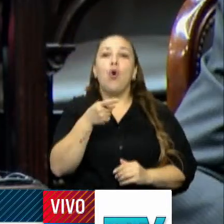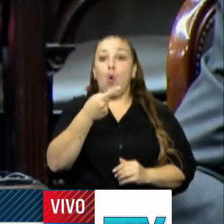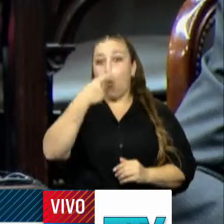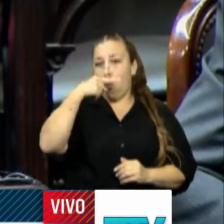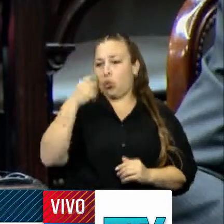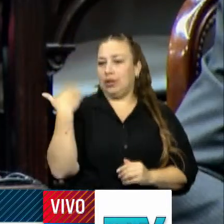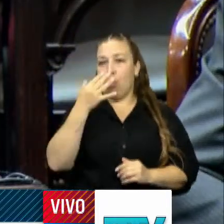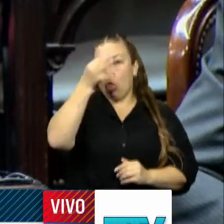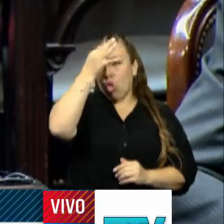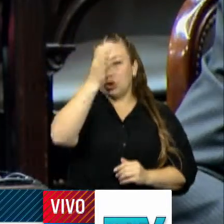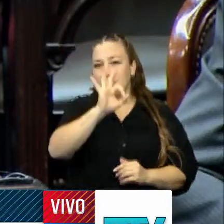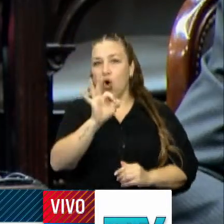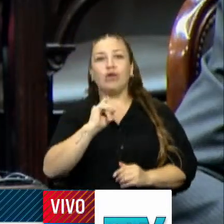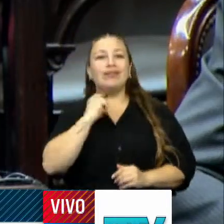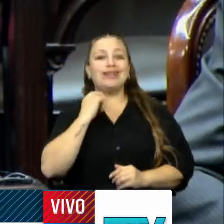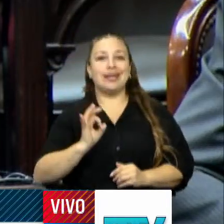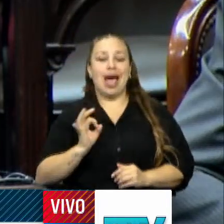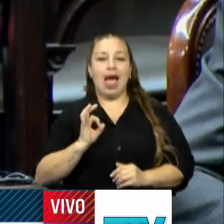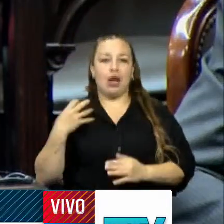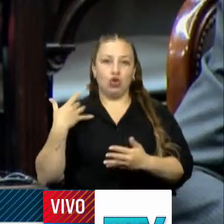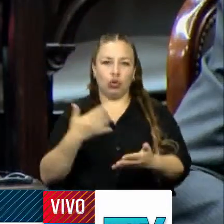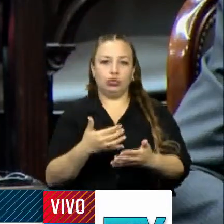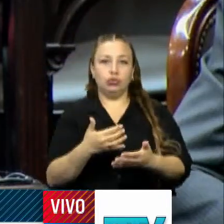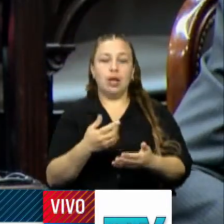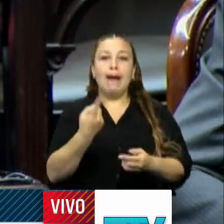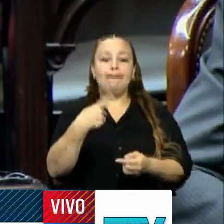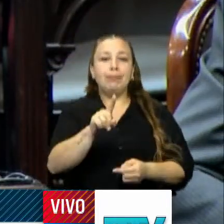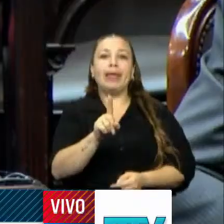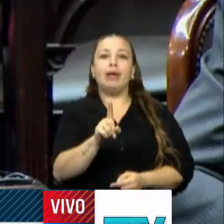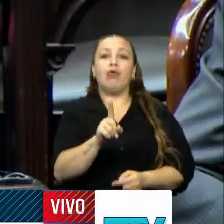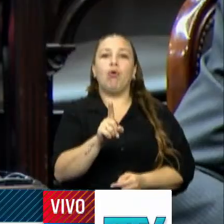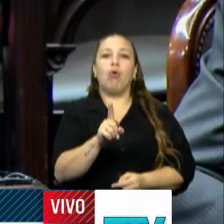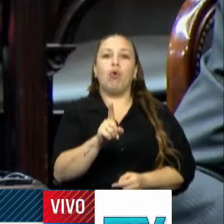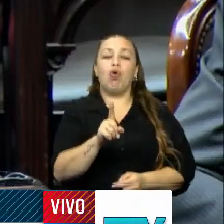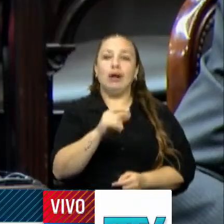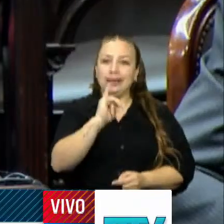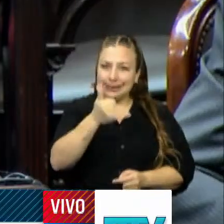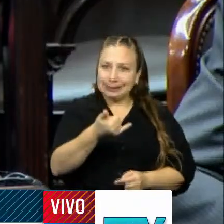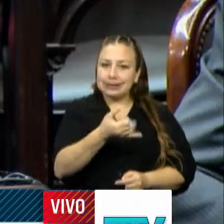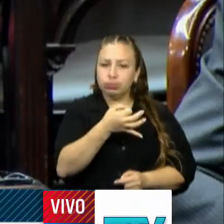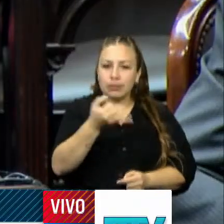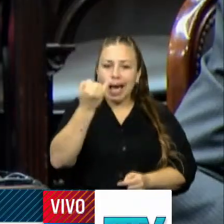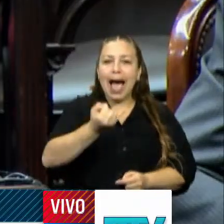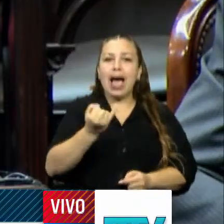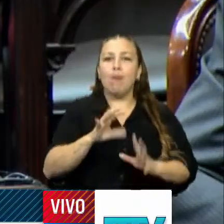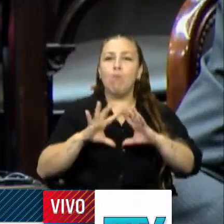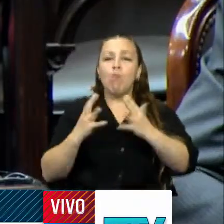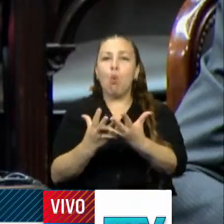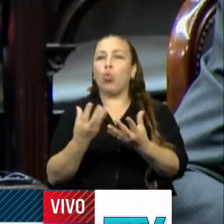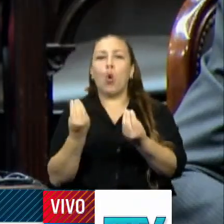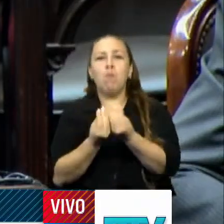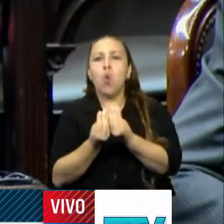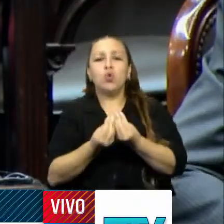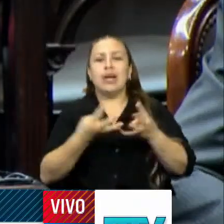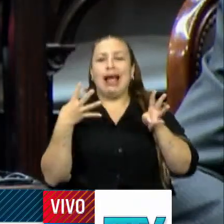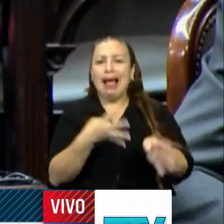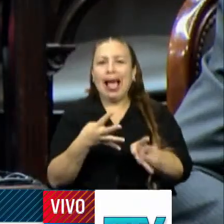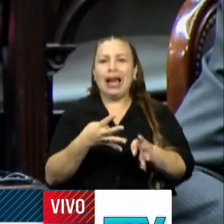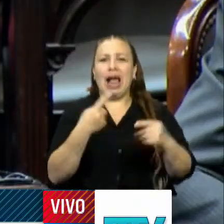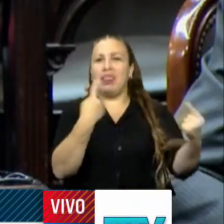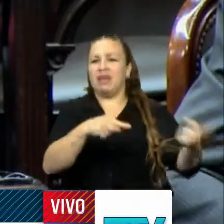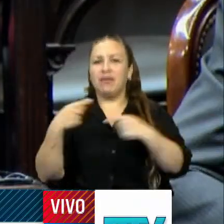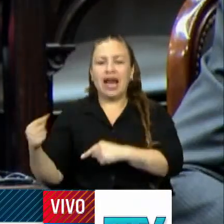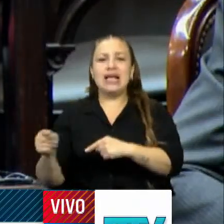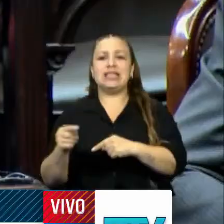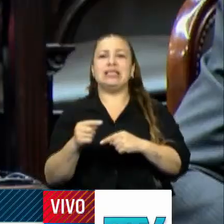12, 13 años todos nosotros. Pero sí es cierto que en un mundo atravesado por guerras, por tensiones, por diferencias,